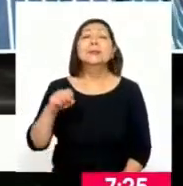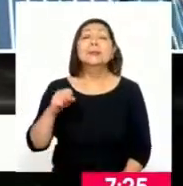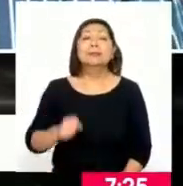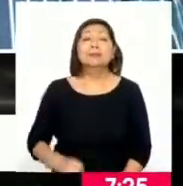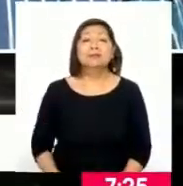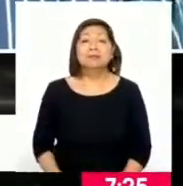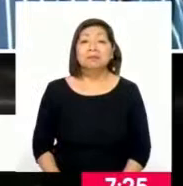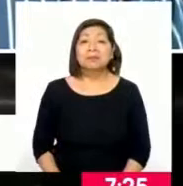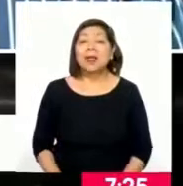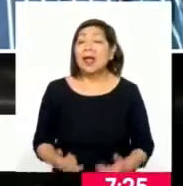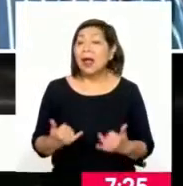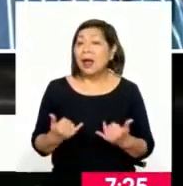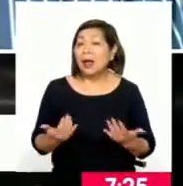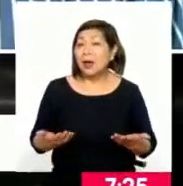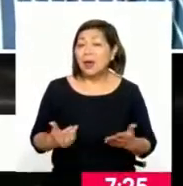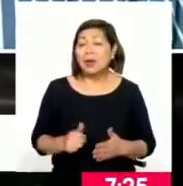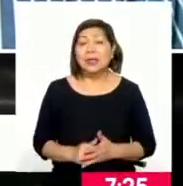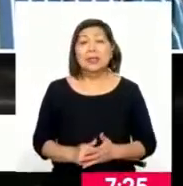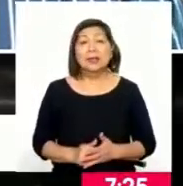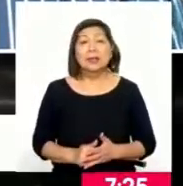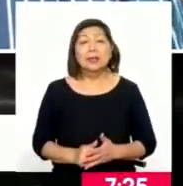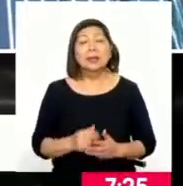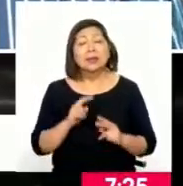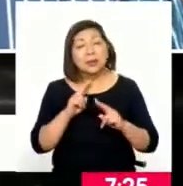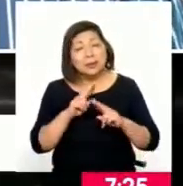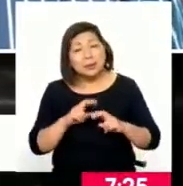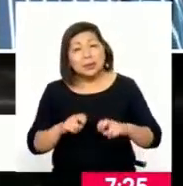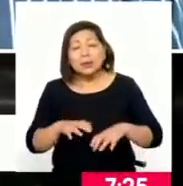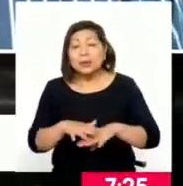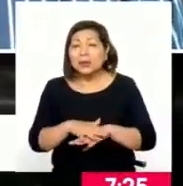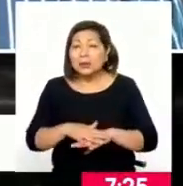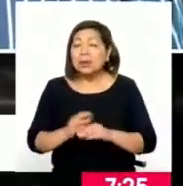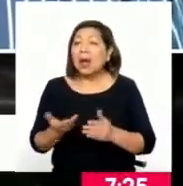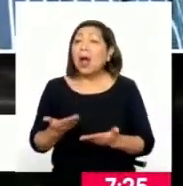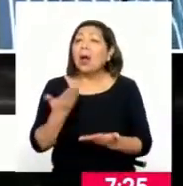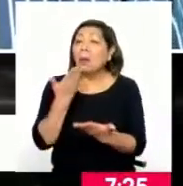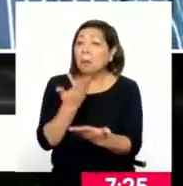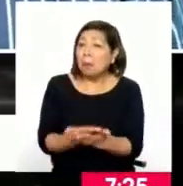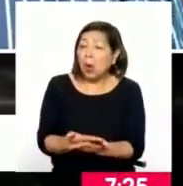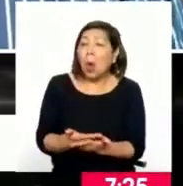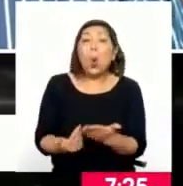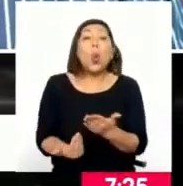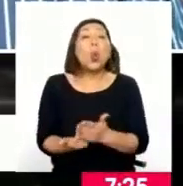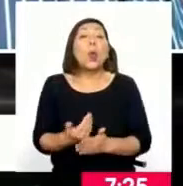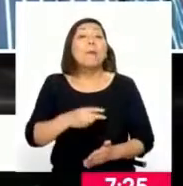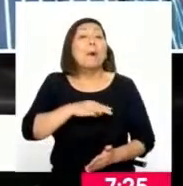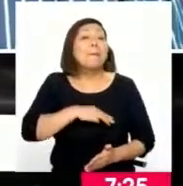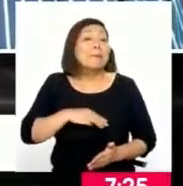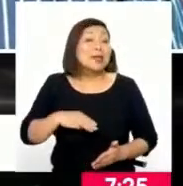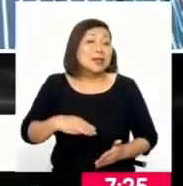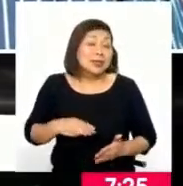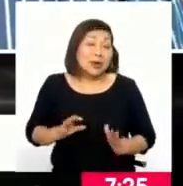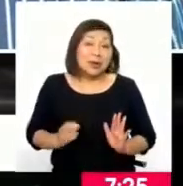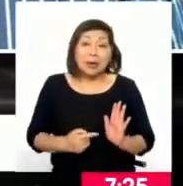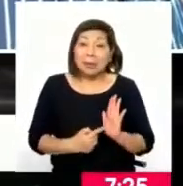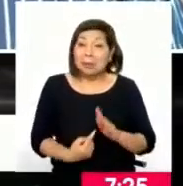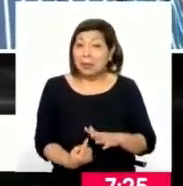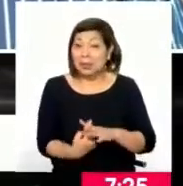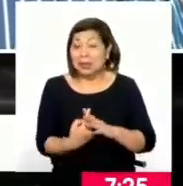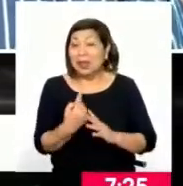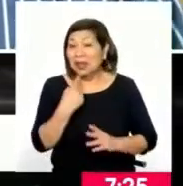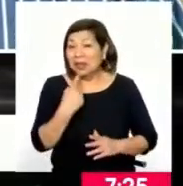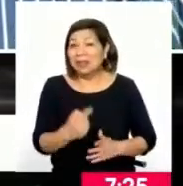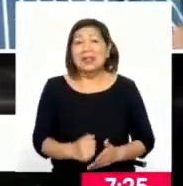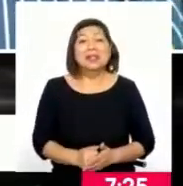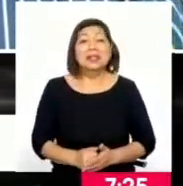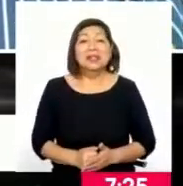Efectivamente, ¿no? En estos momentos está analizando, tiene propuestas, pero no necesariamente es lo que aparece en los memes, ¿no?